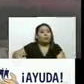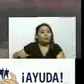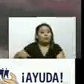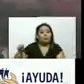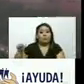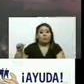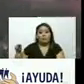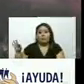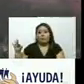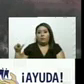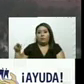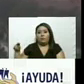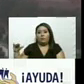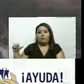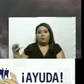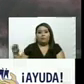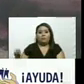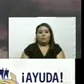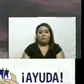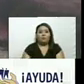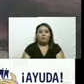Francisco.